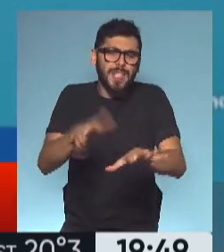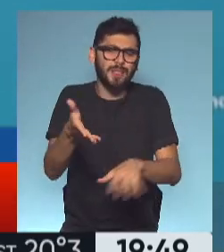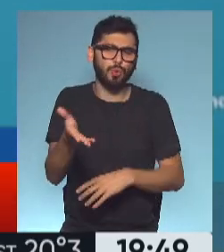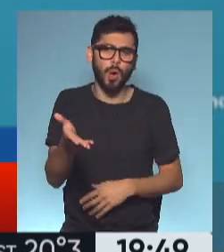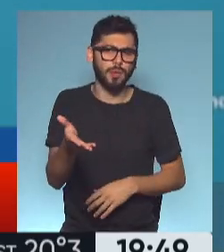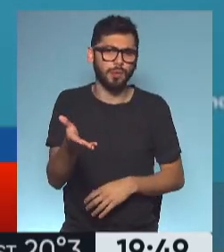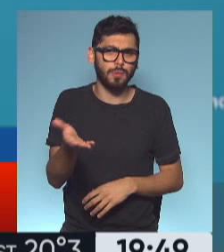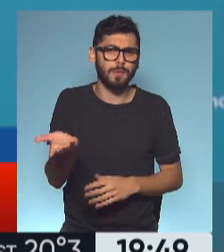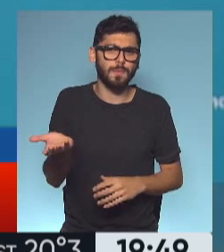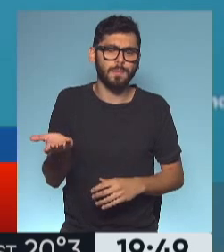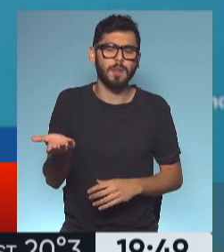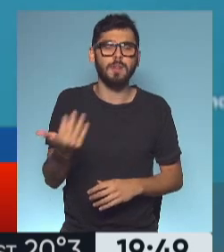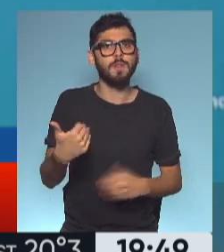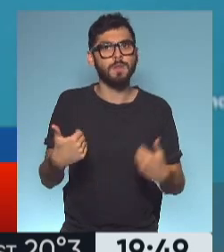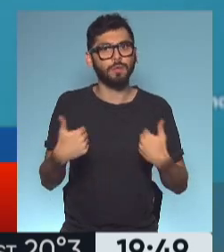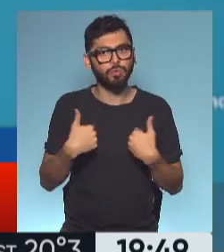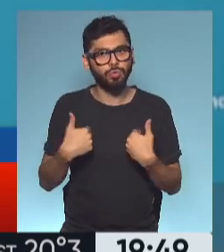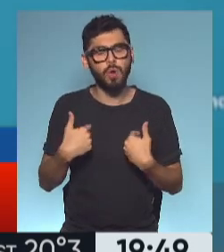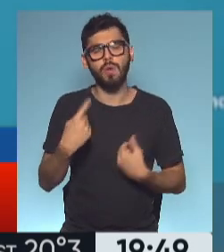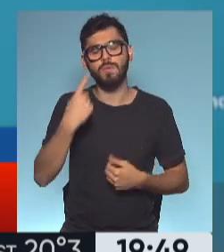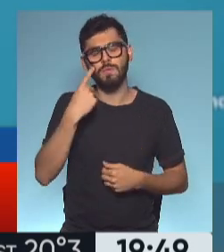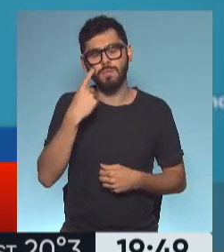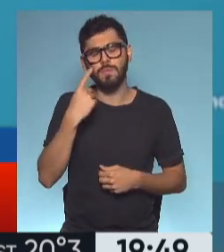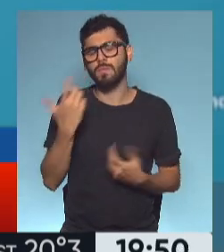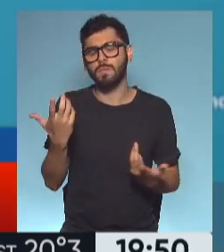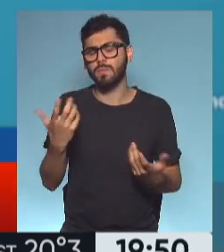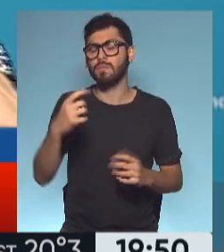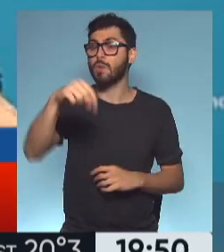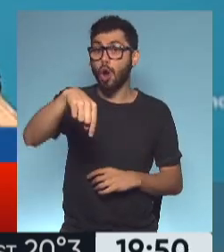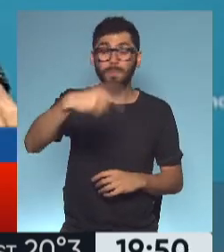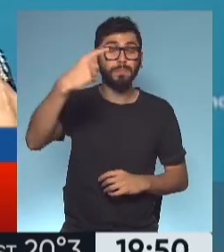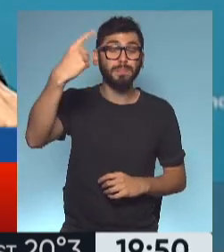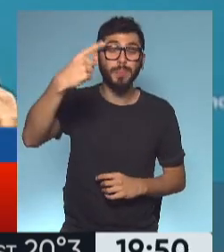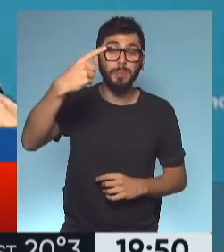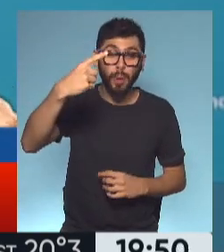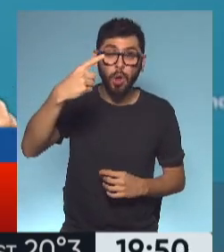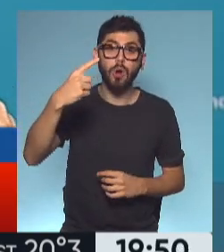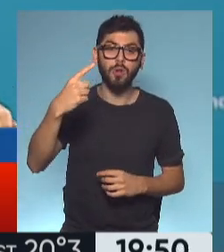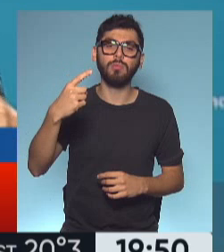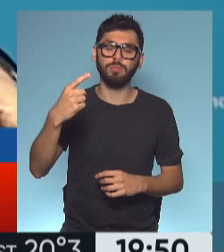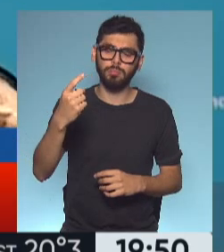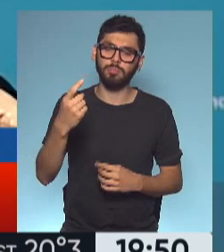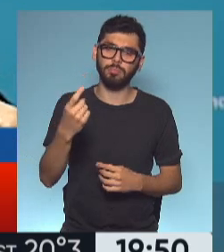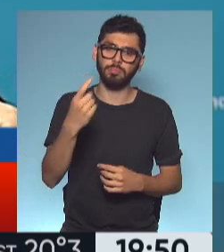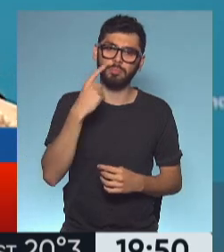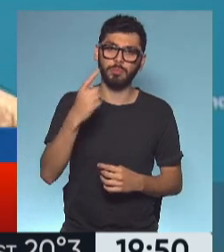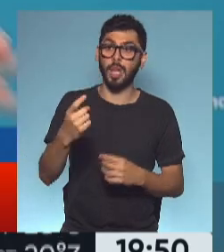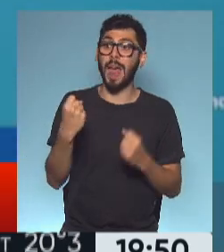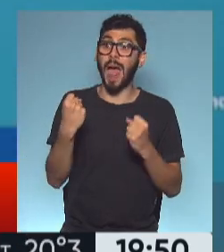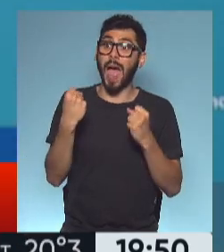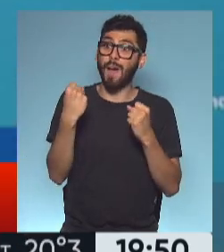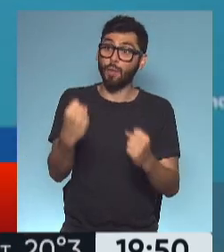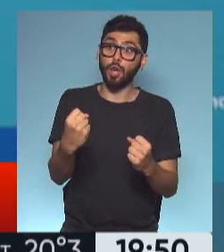Yo lo que creo es que hoy lo primero que tenemos que hacer es valorar el fruto del